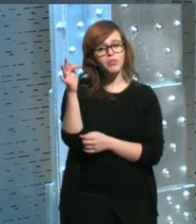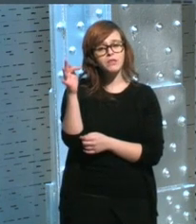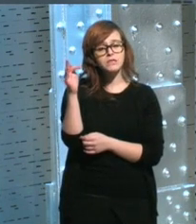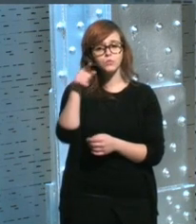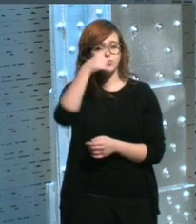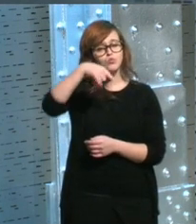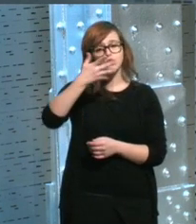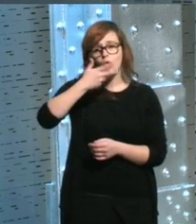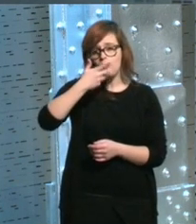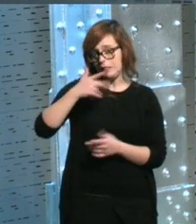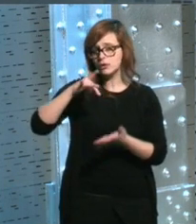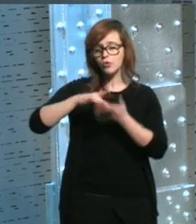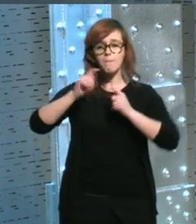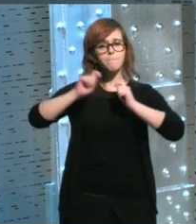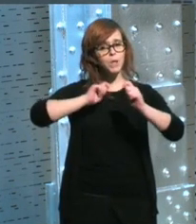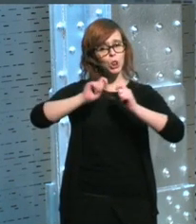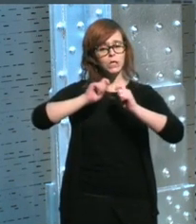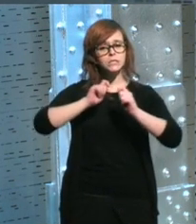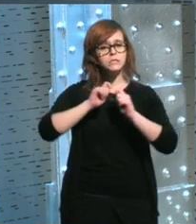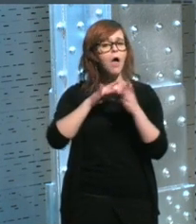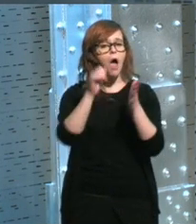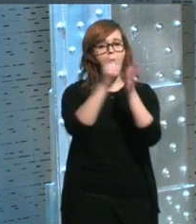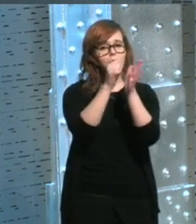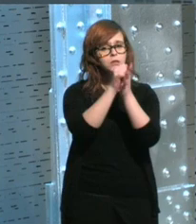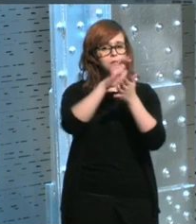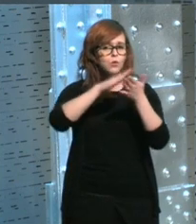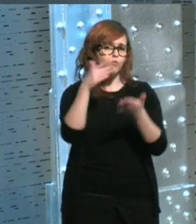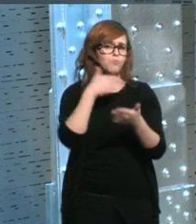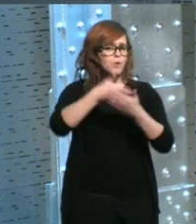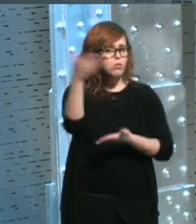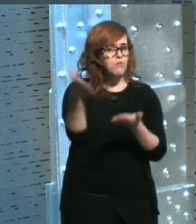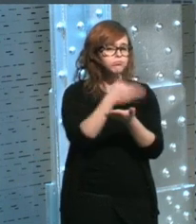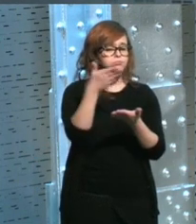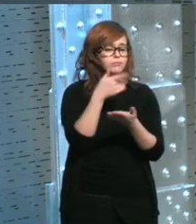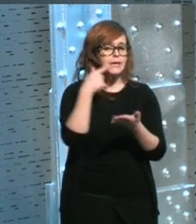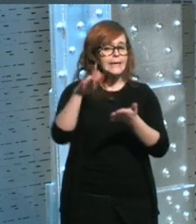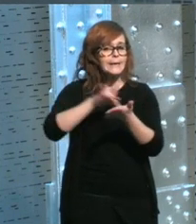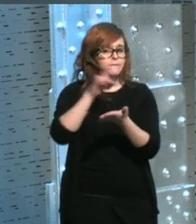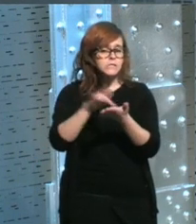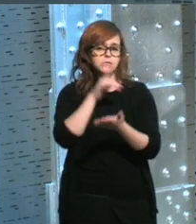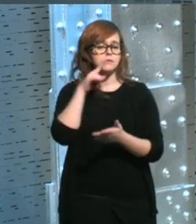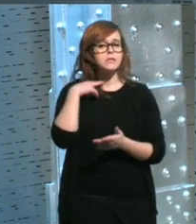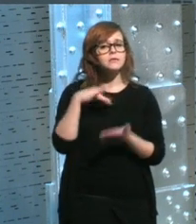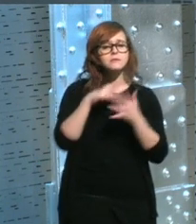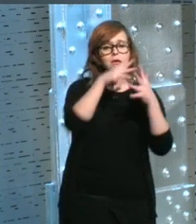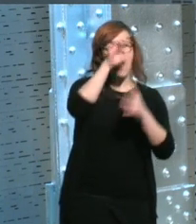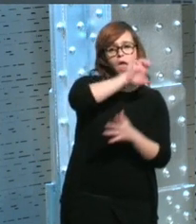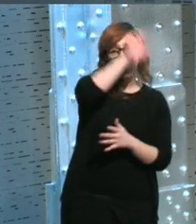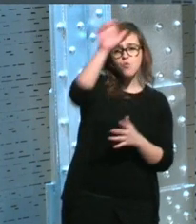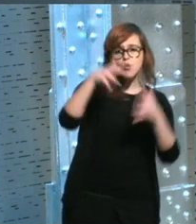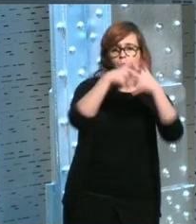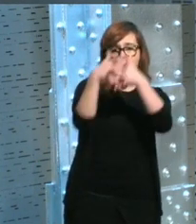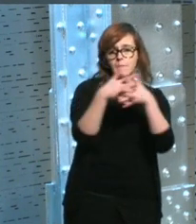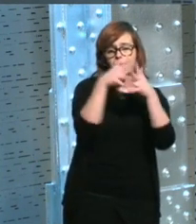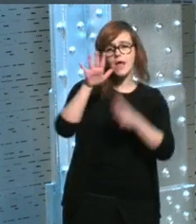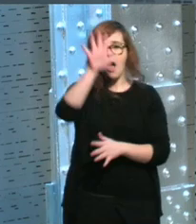todos ustedes, es periodista, ha publicado artículos en más de 100 periódicos y revistas de Europa, de América, África y Asia. Imparte